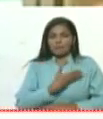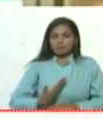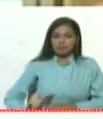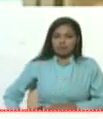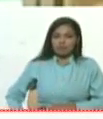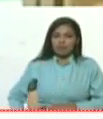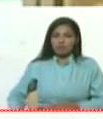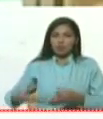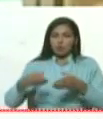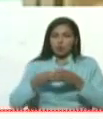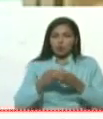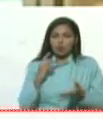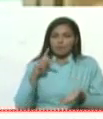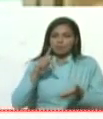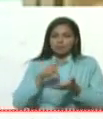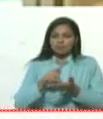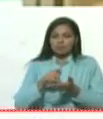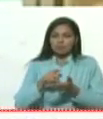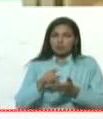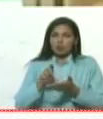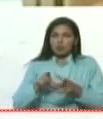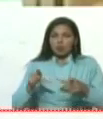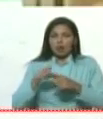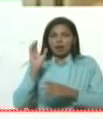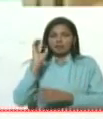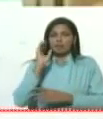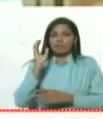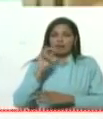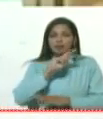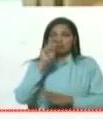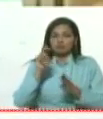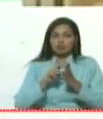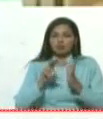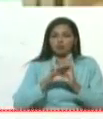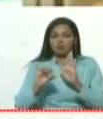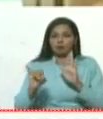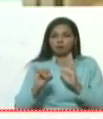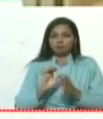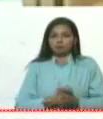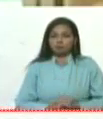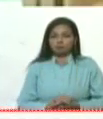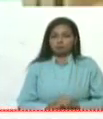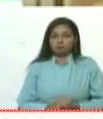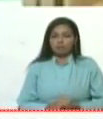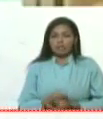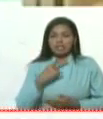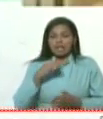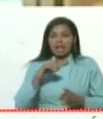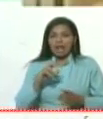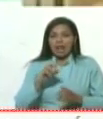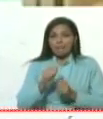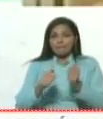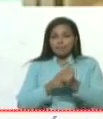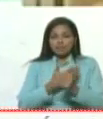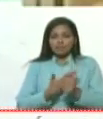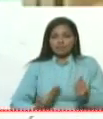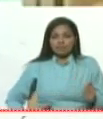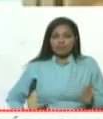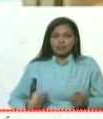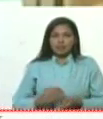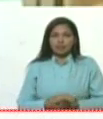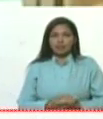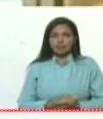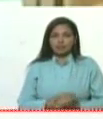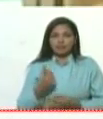de la Comisión de Participación Ciudadana, la Asamblea Nacional Constituyente. Y Mirna Víez era vicepresidenta.